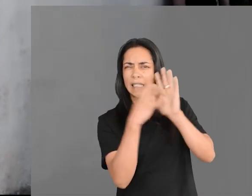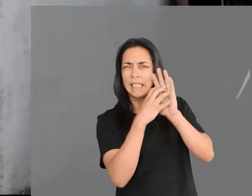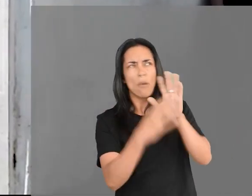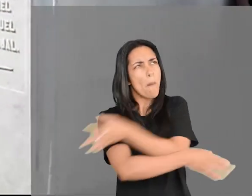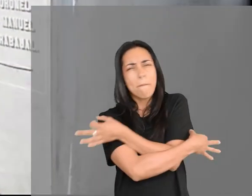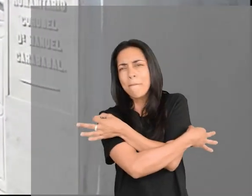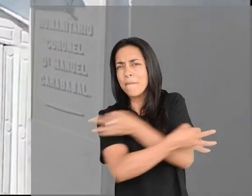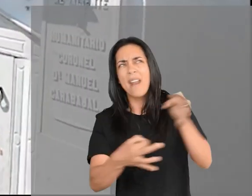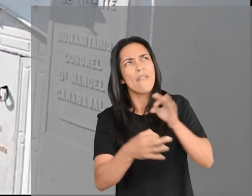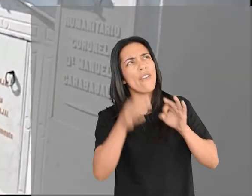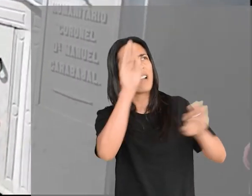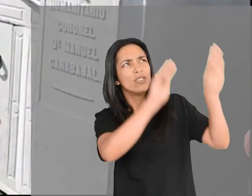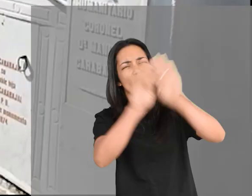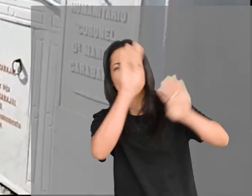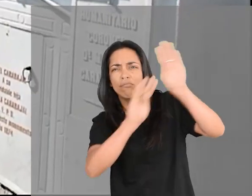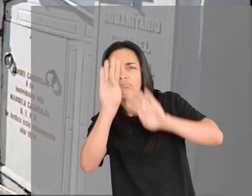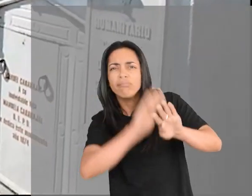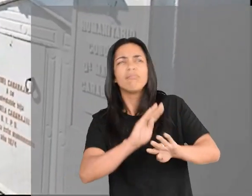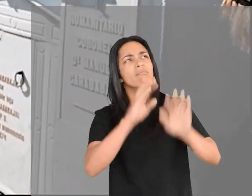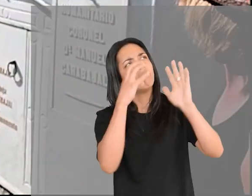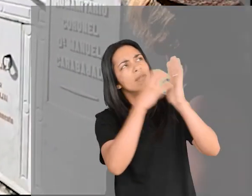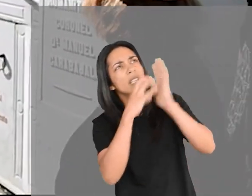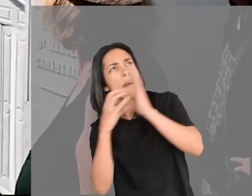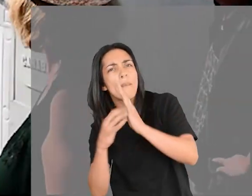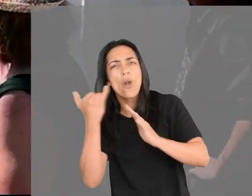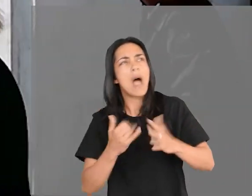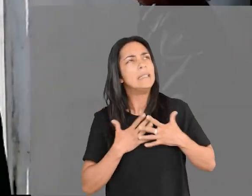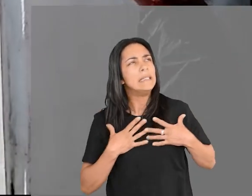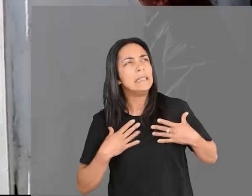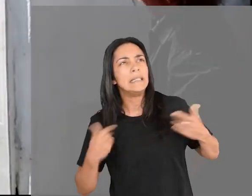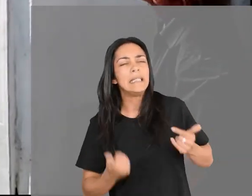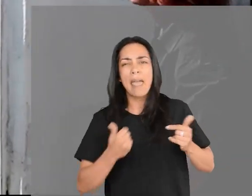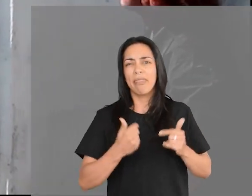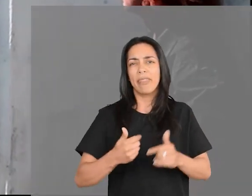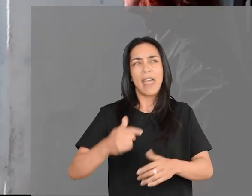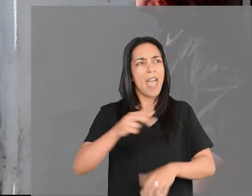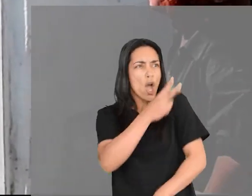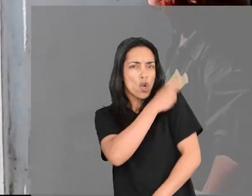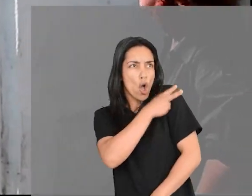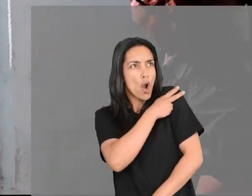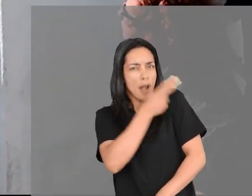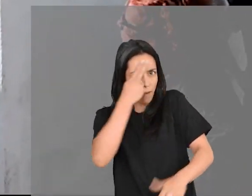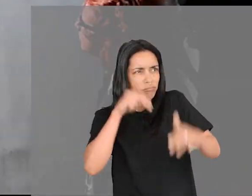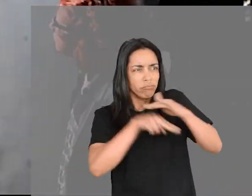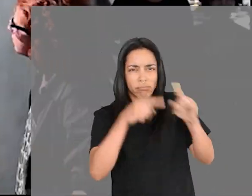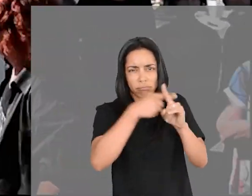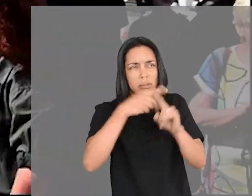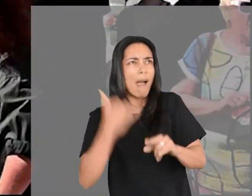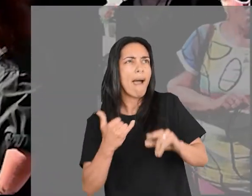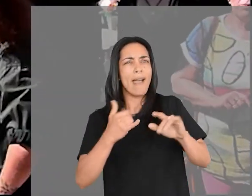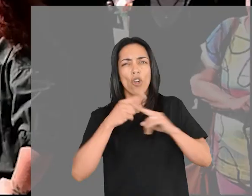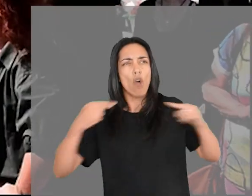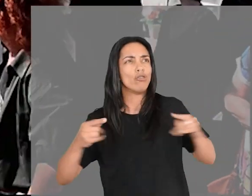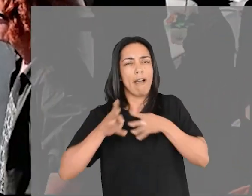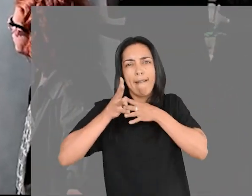está bastante bien lograda porque te da la sensación de que es la tumba de un coronel. Tiene muchos implementos de guerra, como el